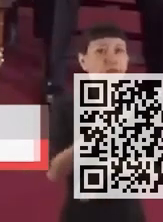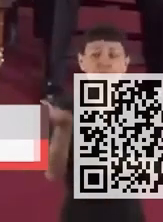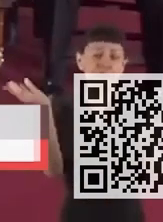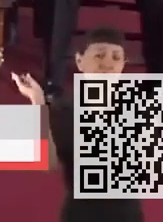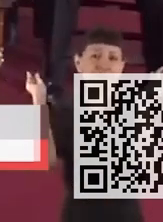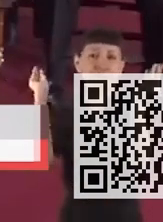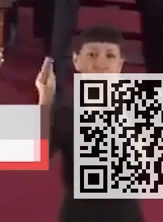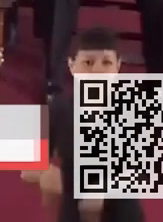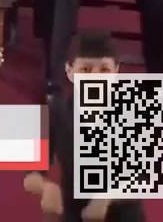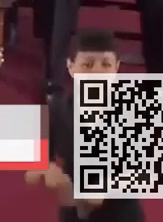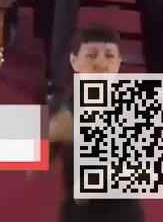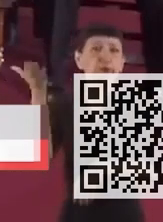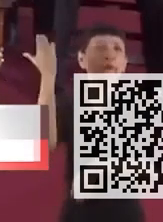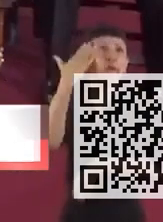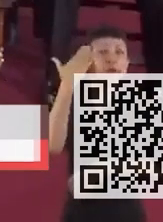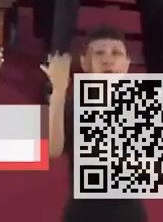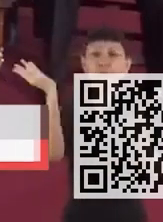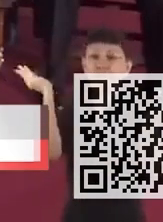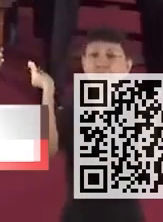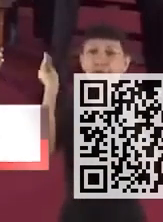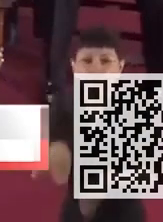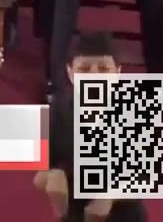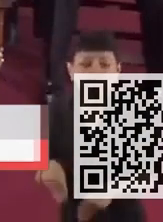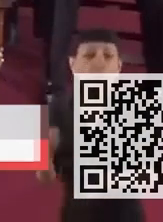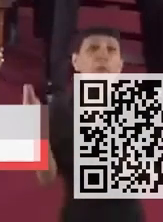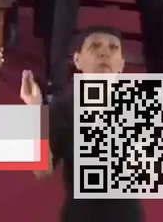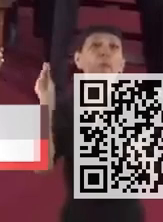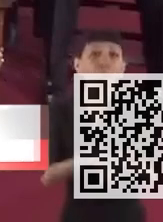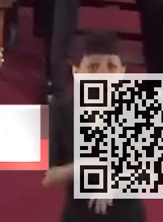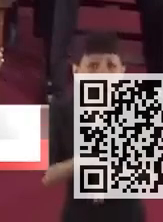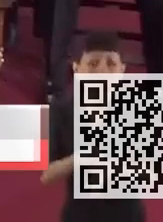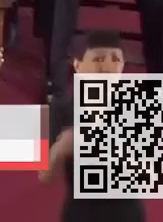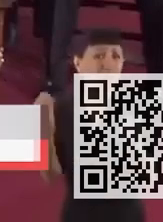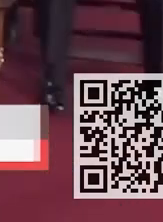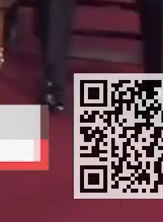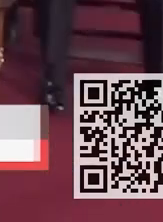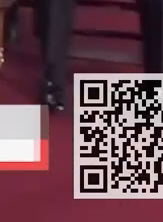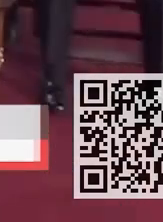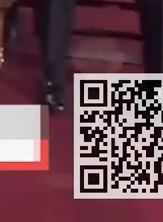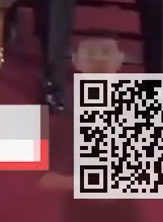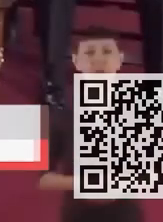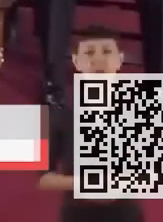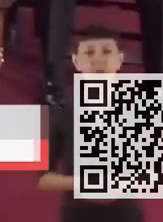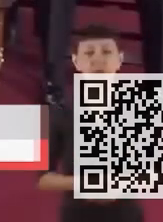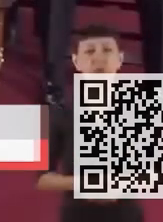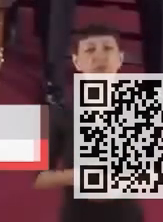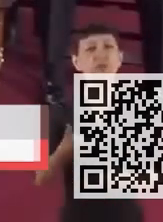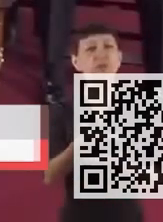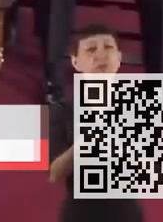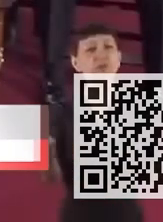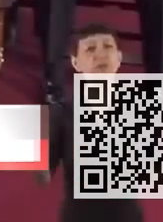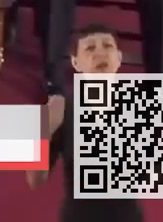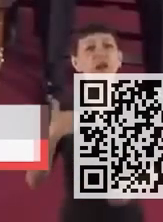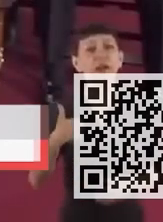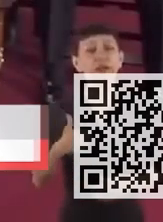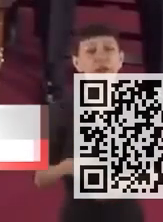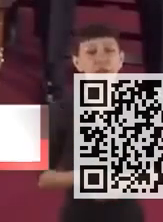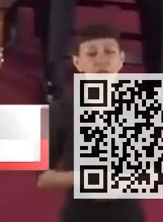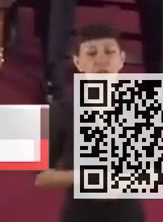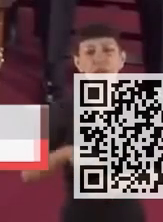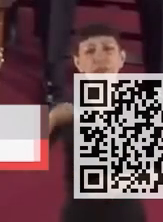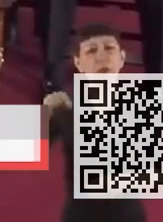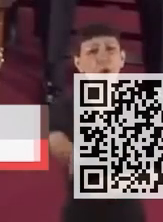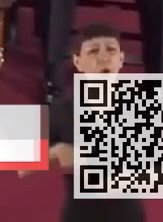tiene, llega al 61%. Lo importante acá es la caída, ¿no? En